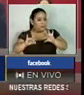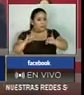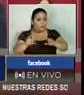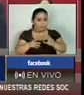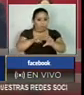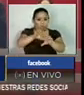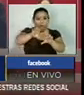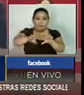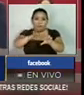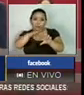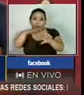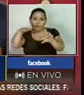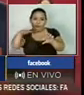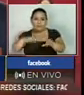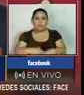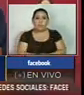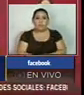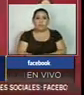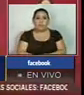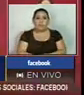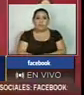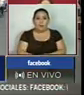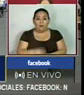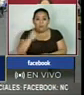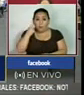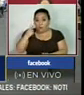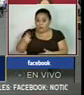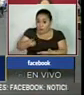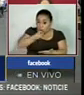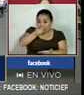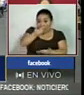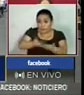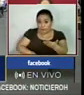que esto según nos informaron